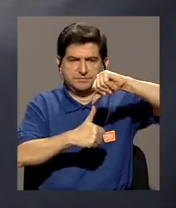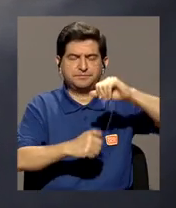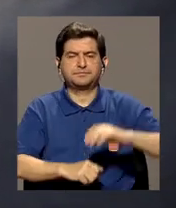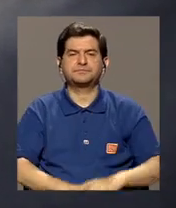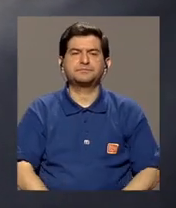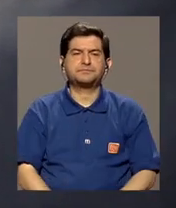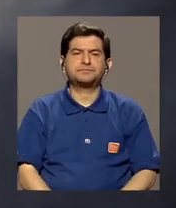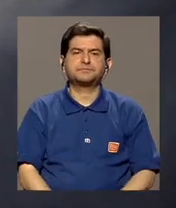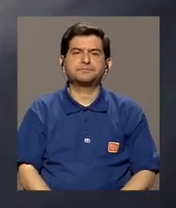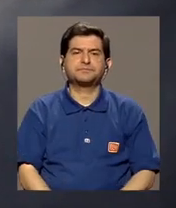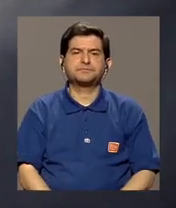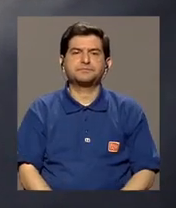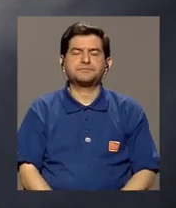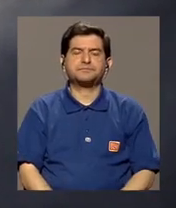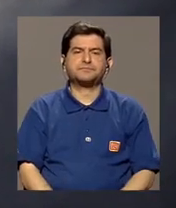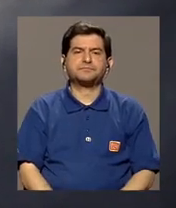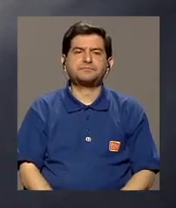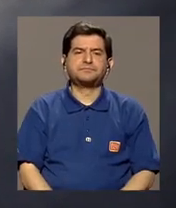centroamérica